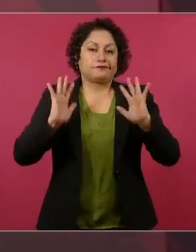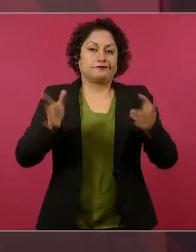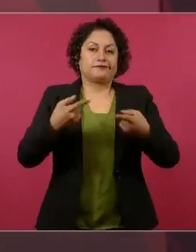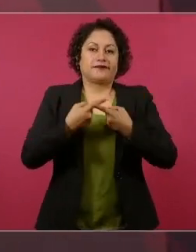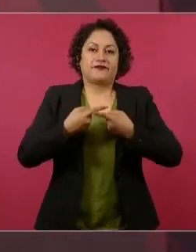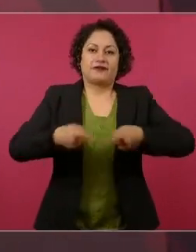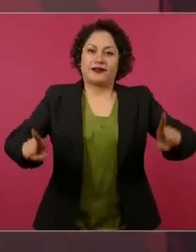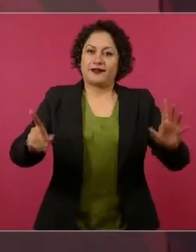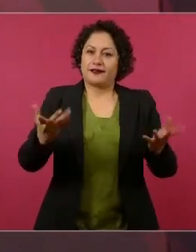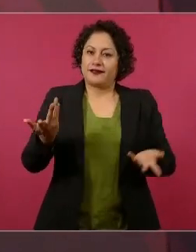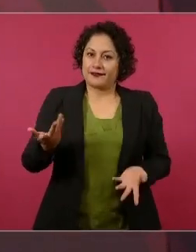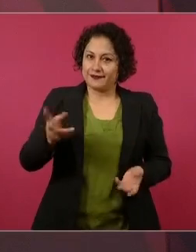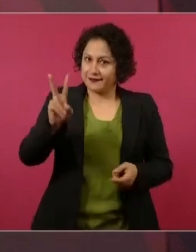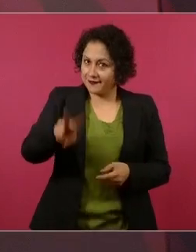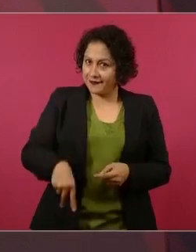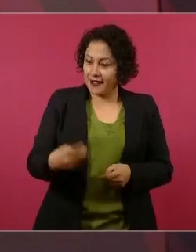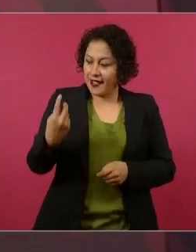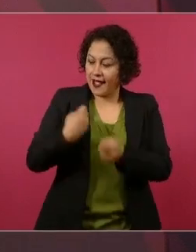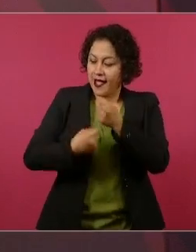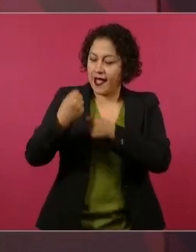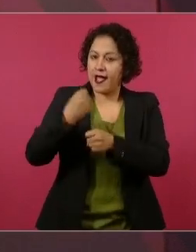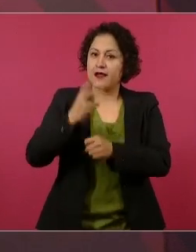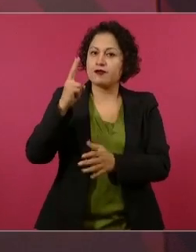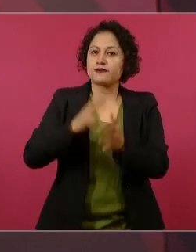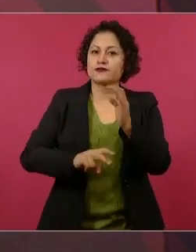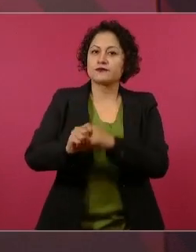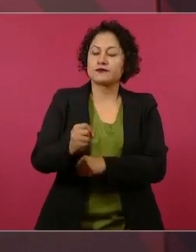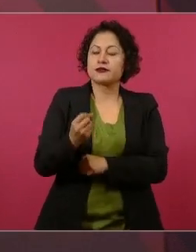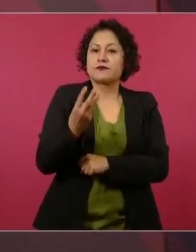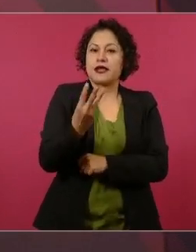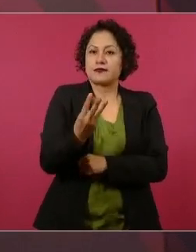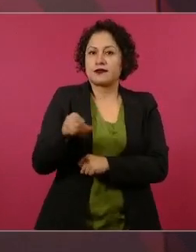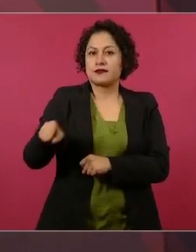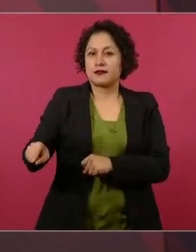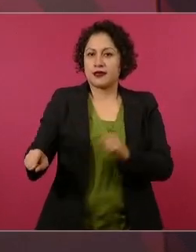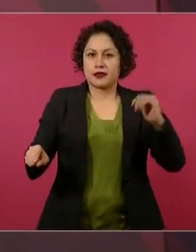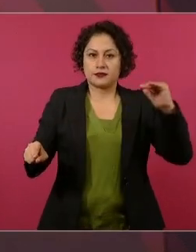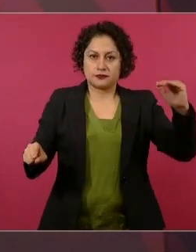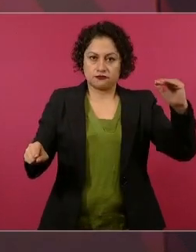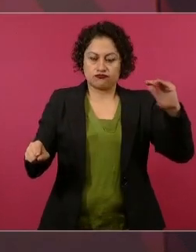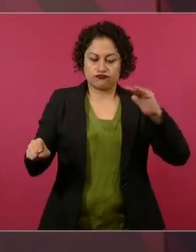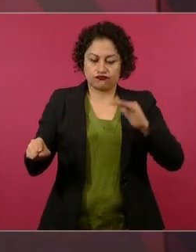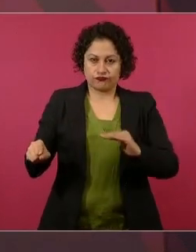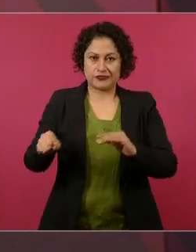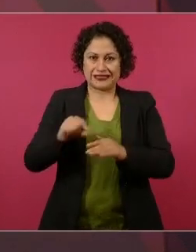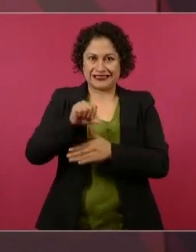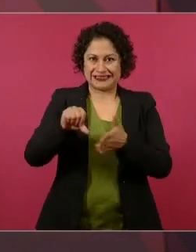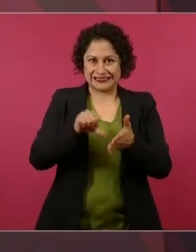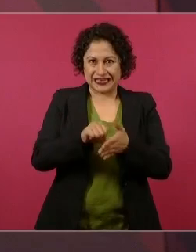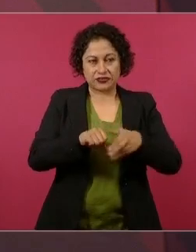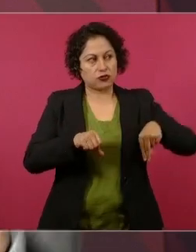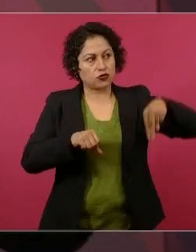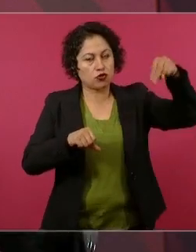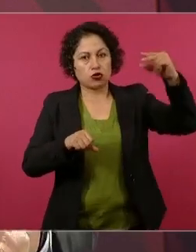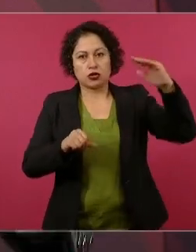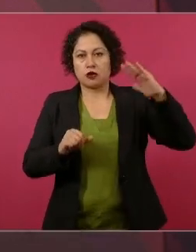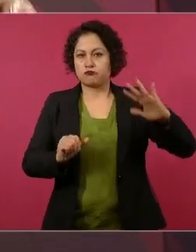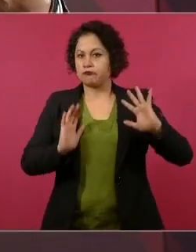23 a crecer más el sureste que el centro y que el norte.